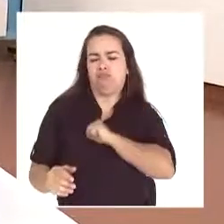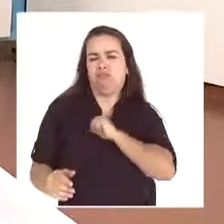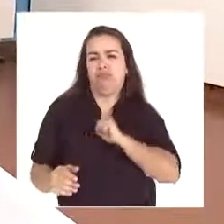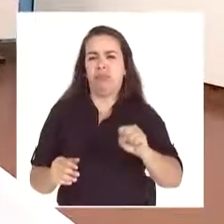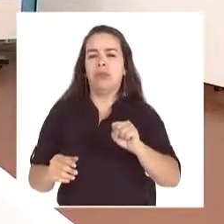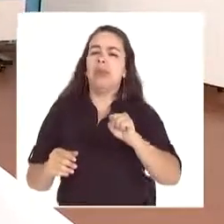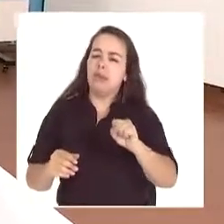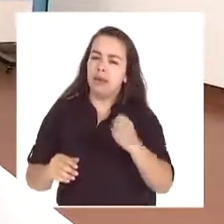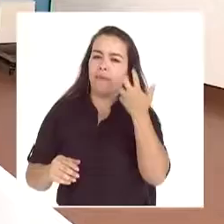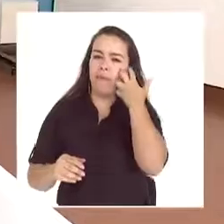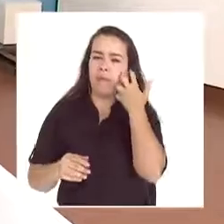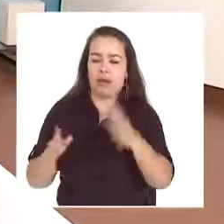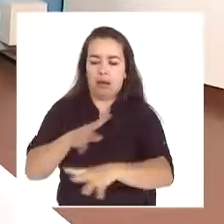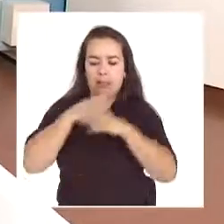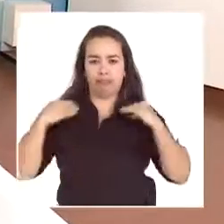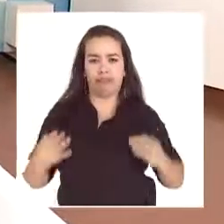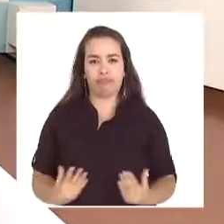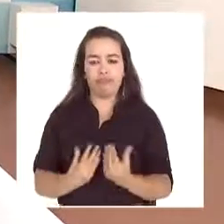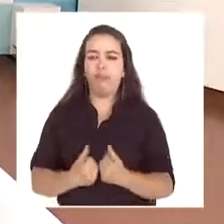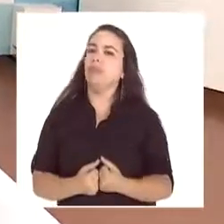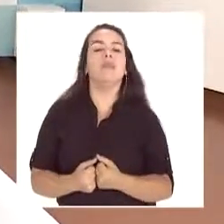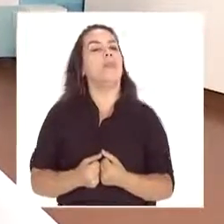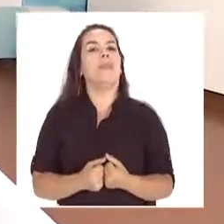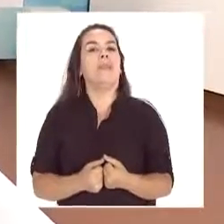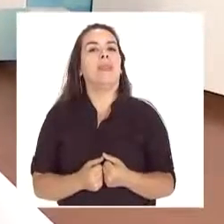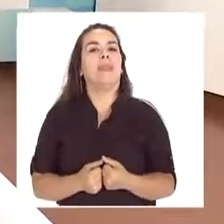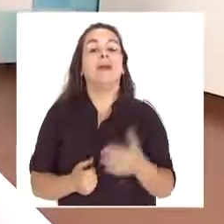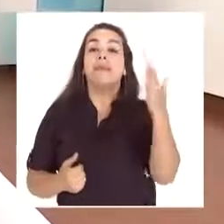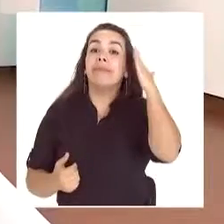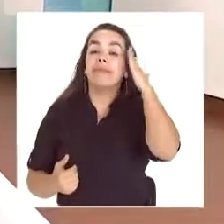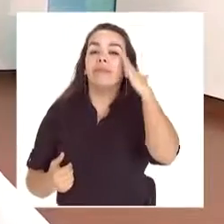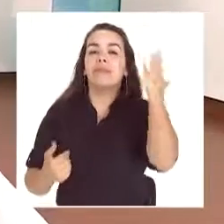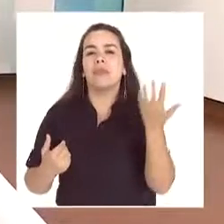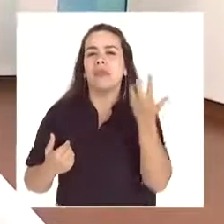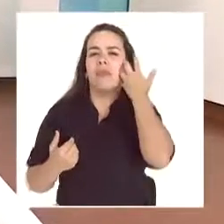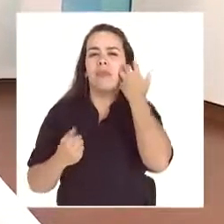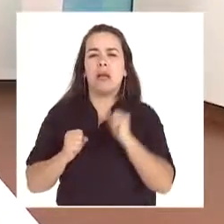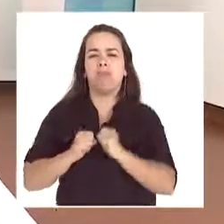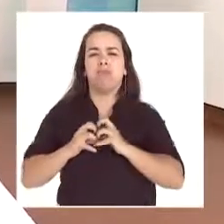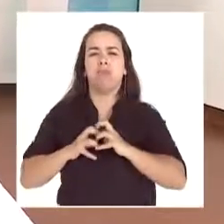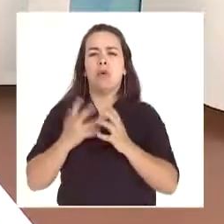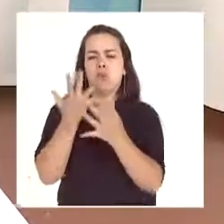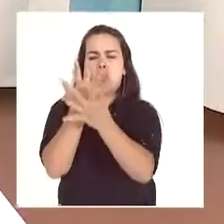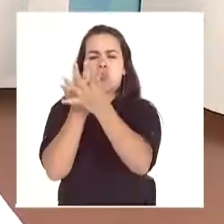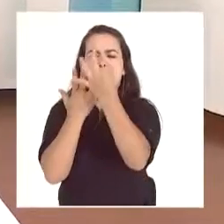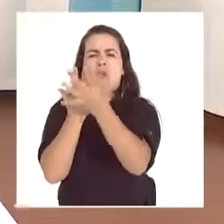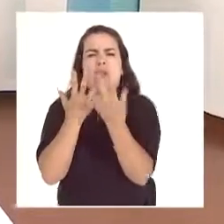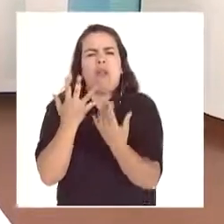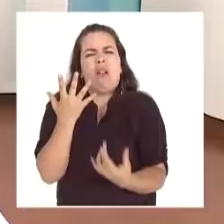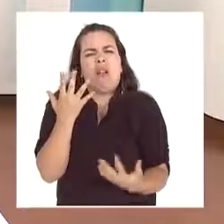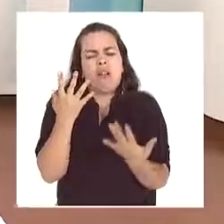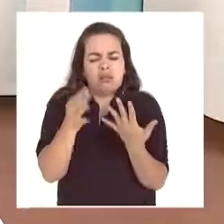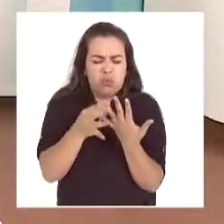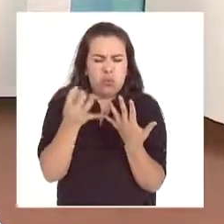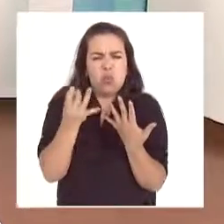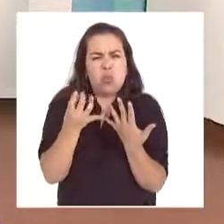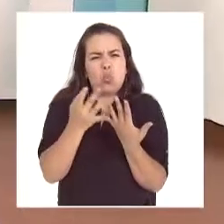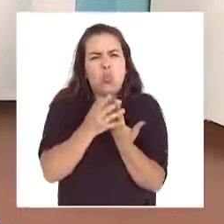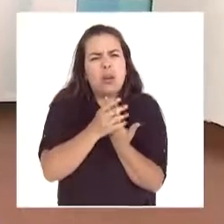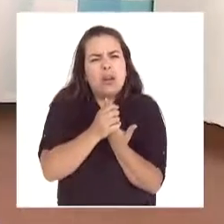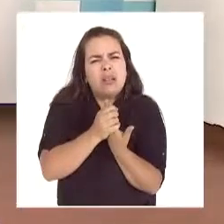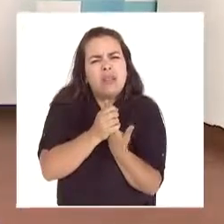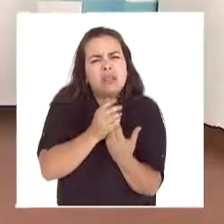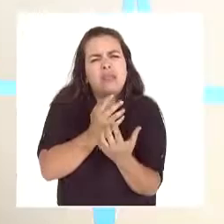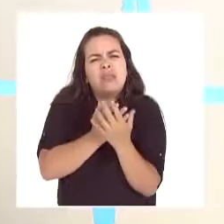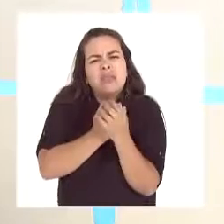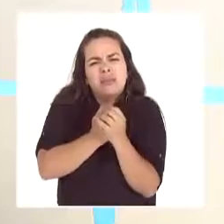enfermedad coronaria. Generalmente la inflamación duele. Y usted dice, esto es una enfermedad inflamatoria. Usted tiene una artritis, entonces le duele el hueso. ¿La enfermedad